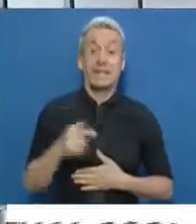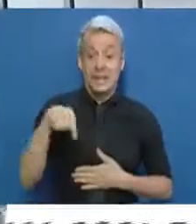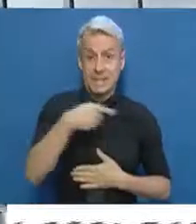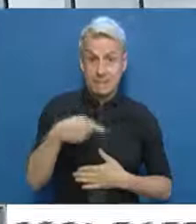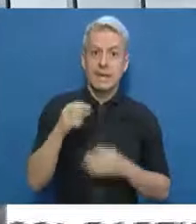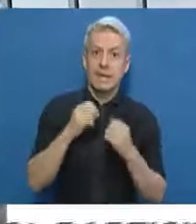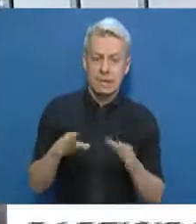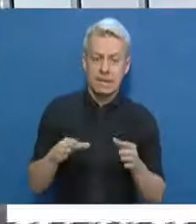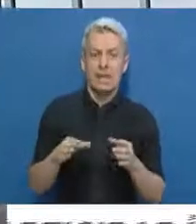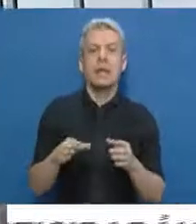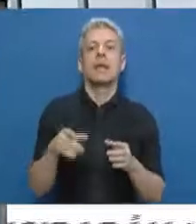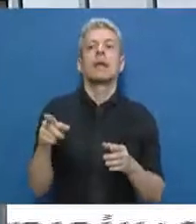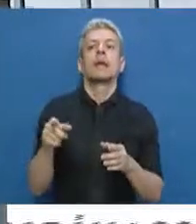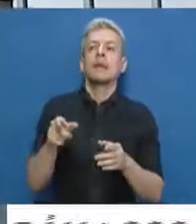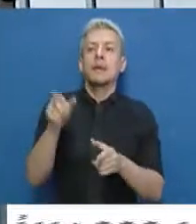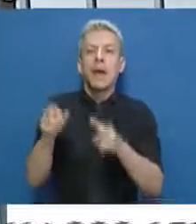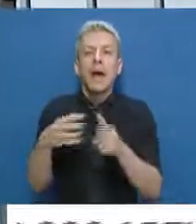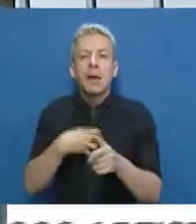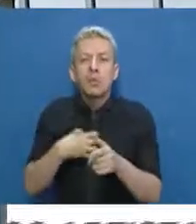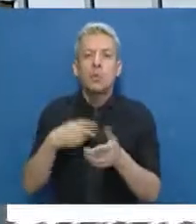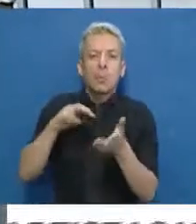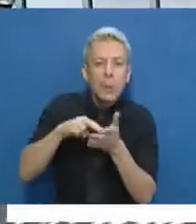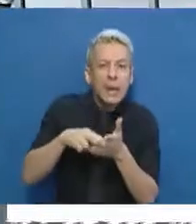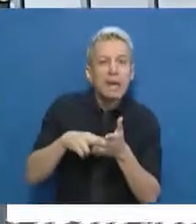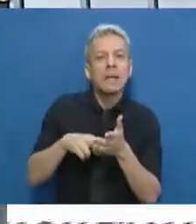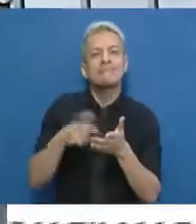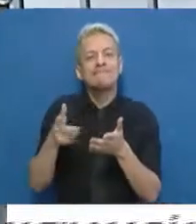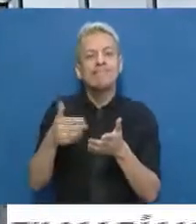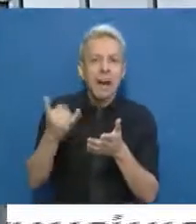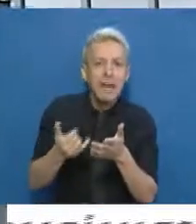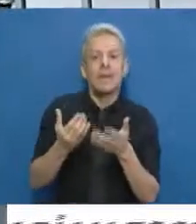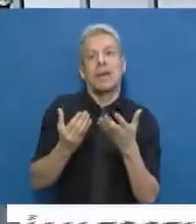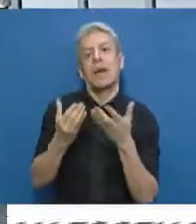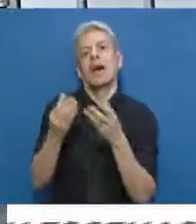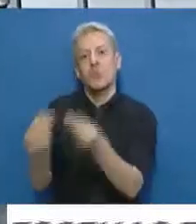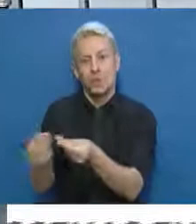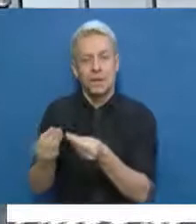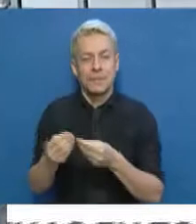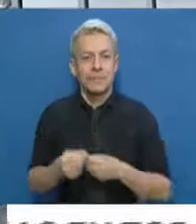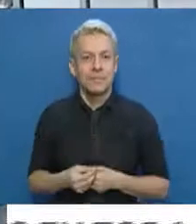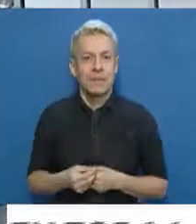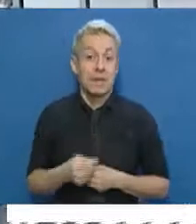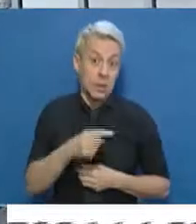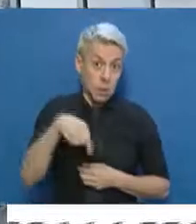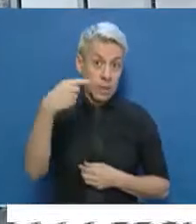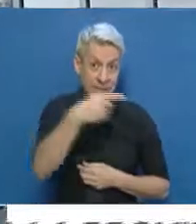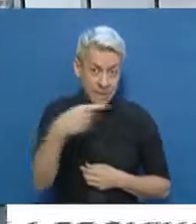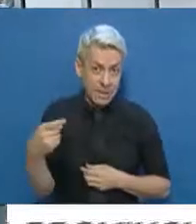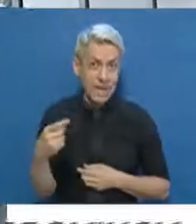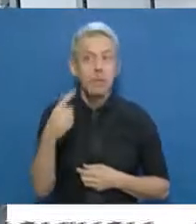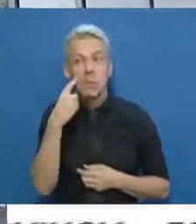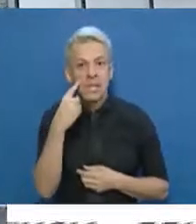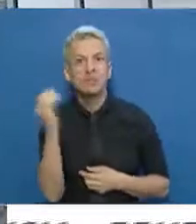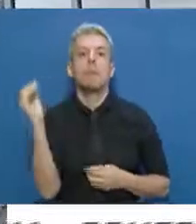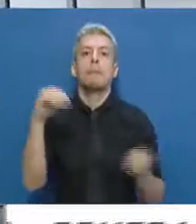semana con apoyo a las trayectorias más débiles en convenio con algunos municipios, y la idea es continuar la semana que viene con más municipios